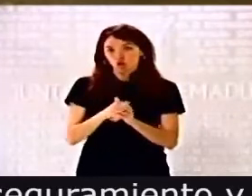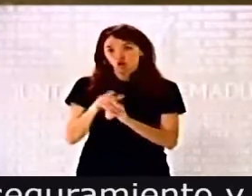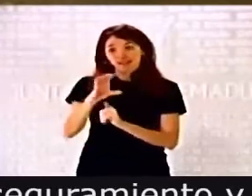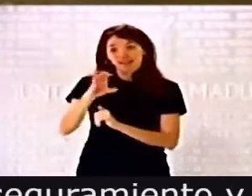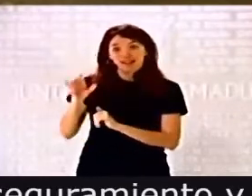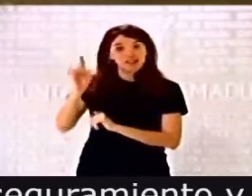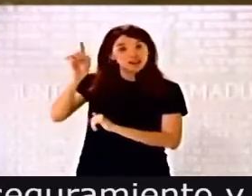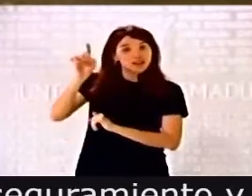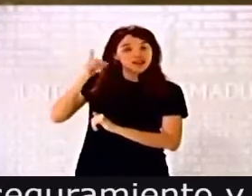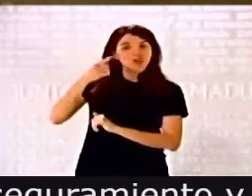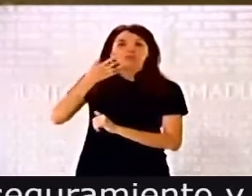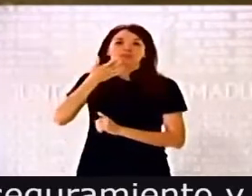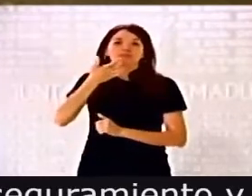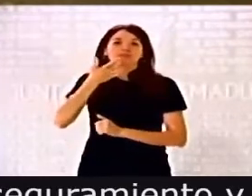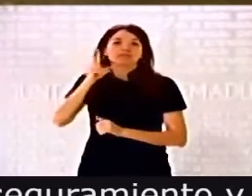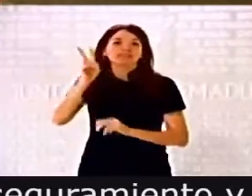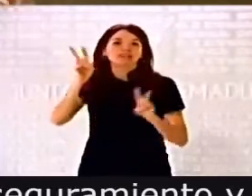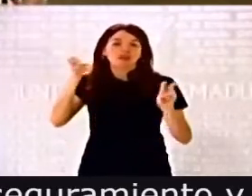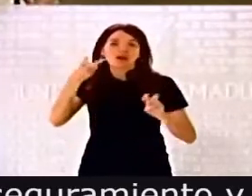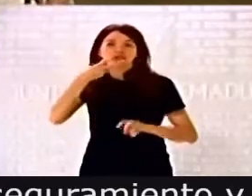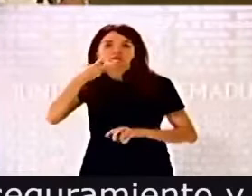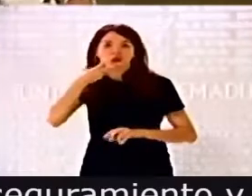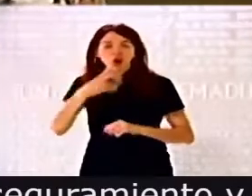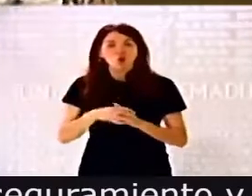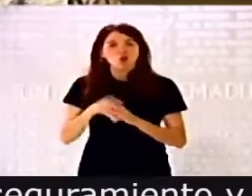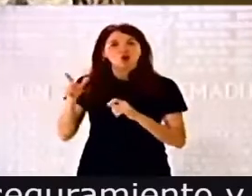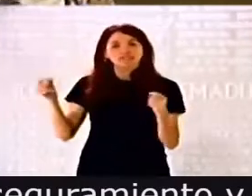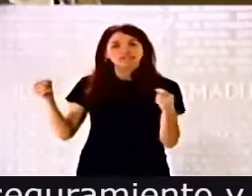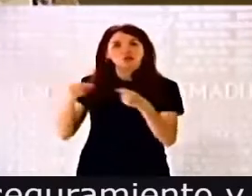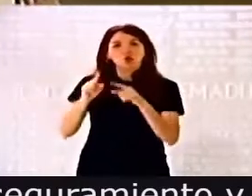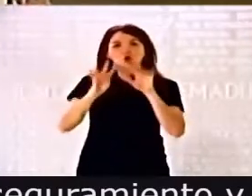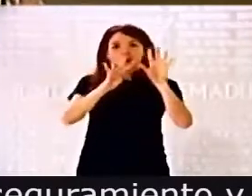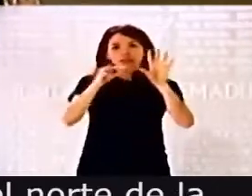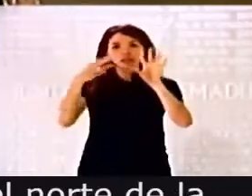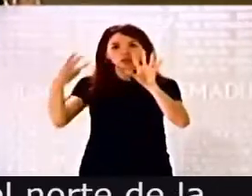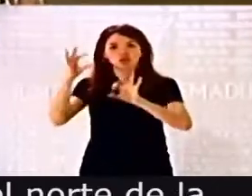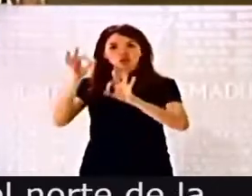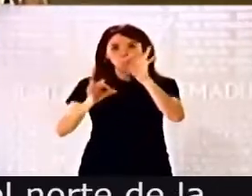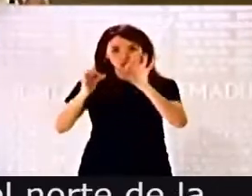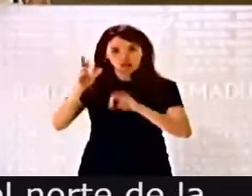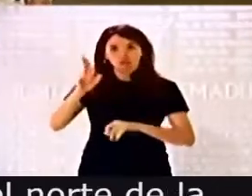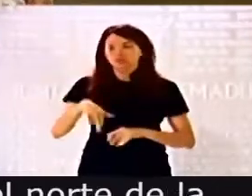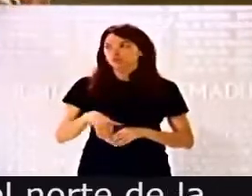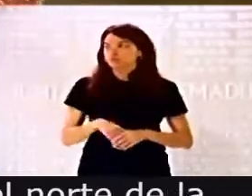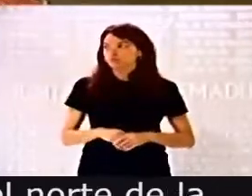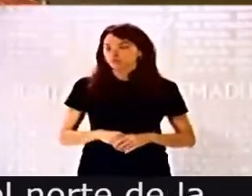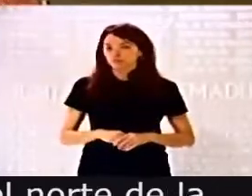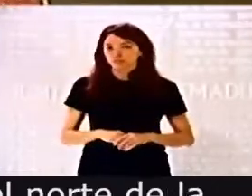mirar el tema del tabaco. El tema del tabaco tiene un aseguramiento del 98%.